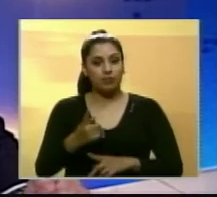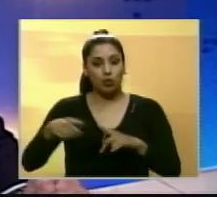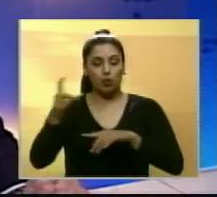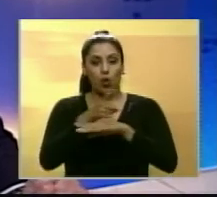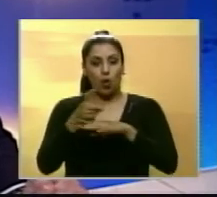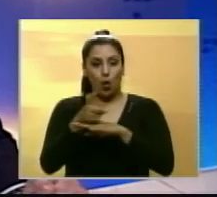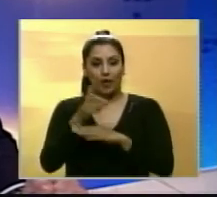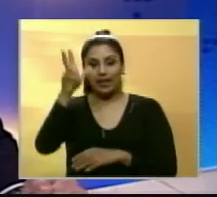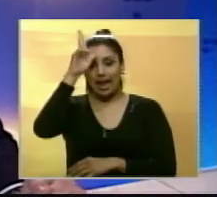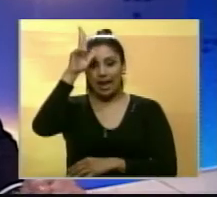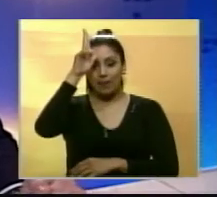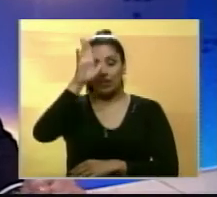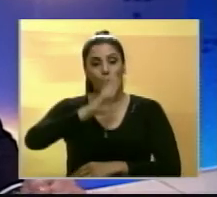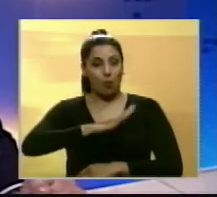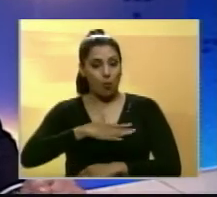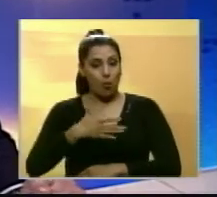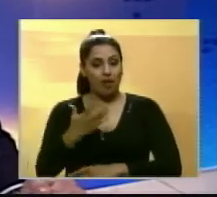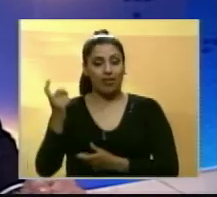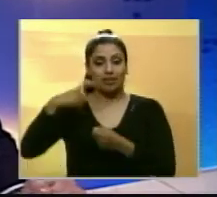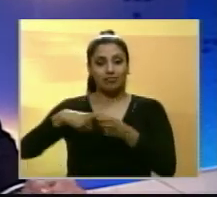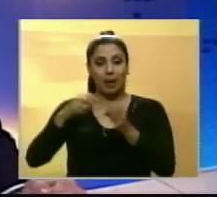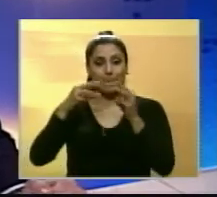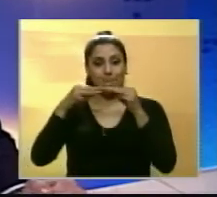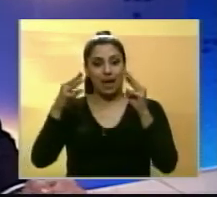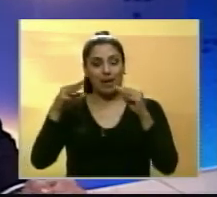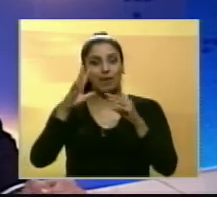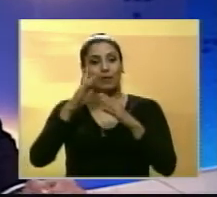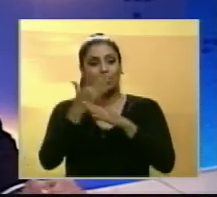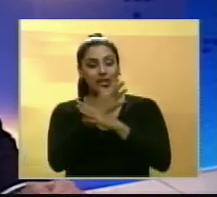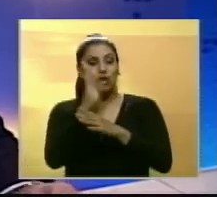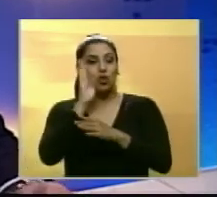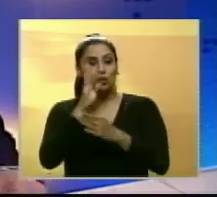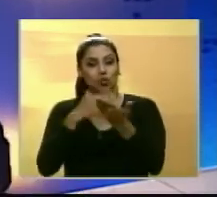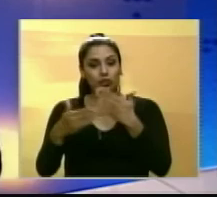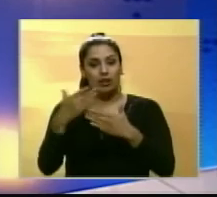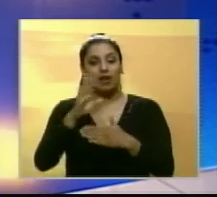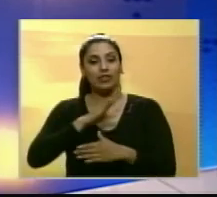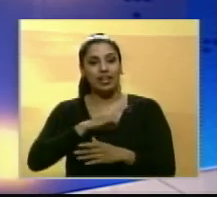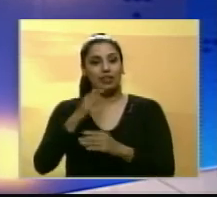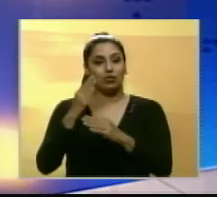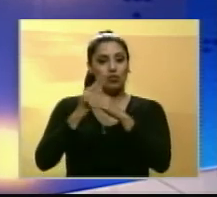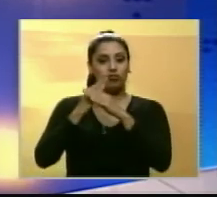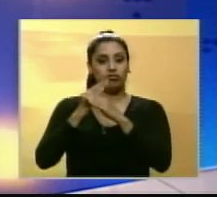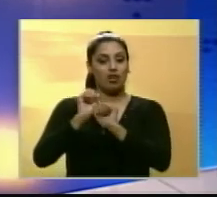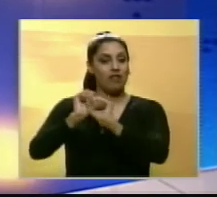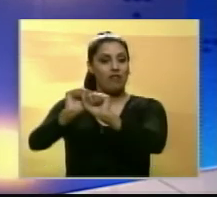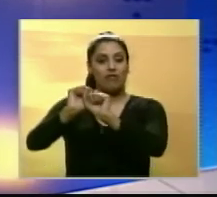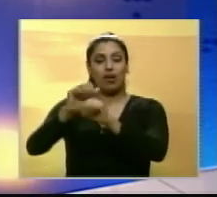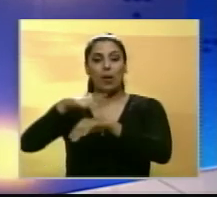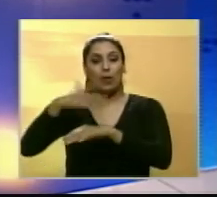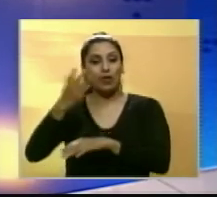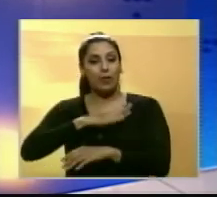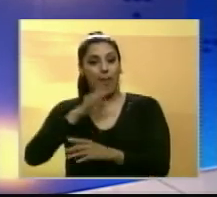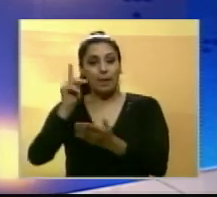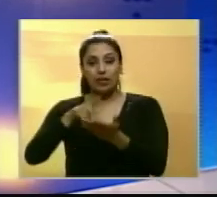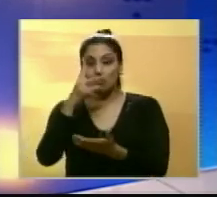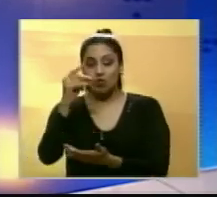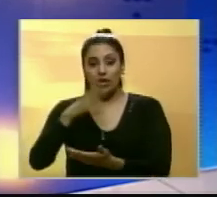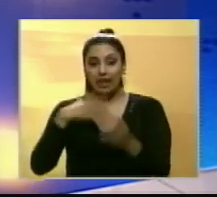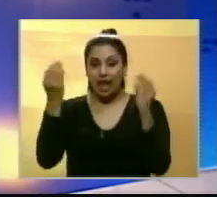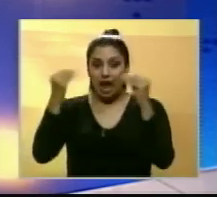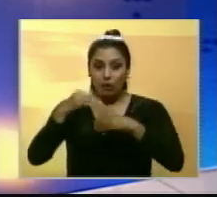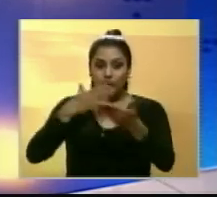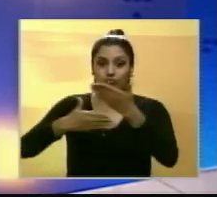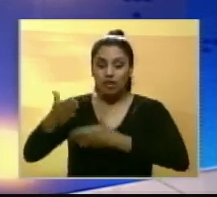Y el gobierno de Alemania podría incluir a Panamá en la lista de paraísos fiscales y restringir sus operaciones financieras si se niega a participar en un acuerdo